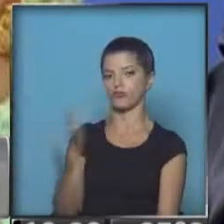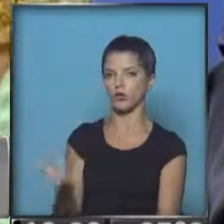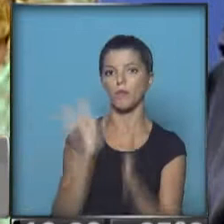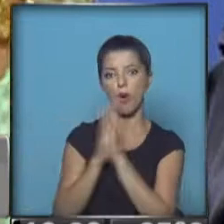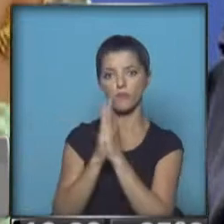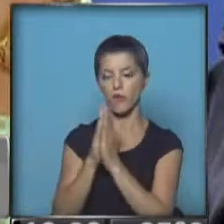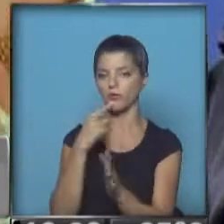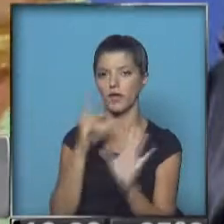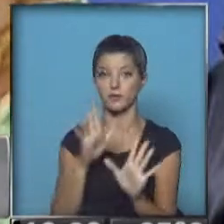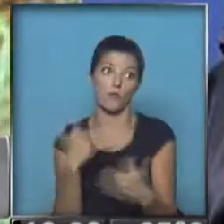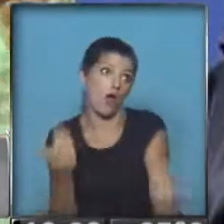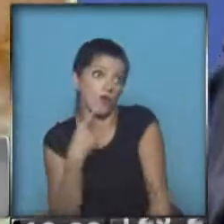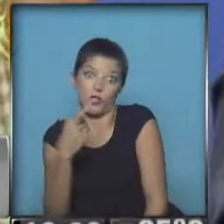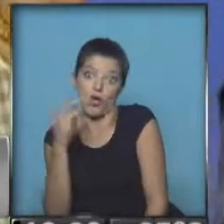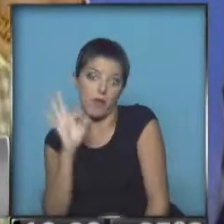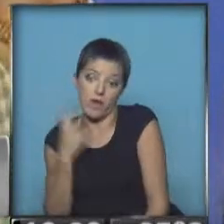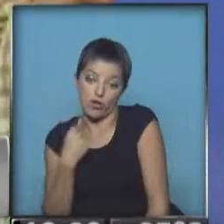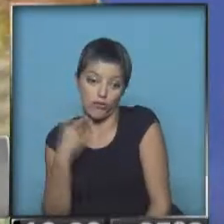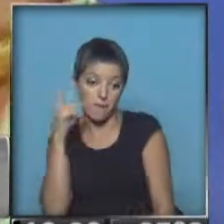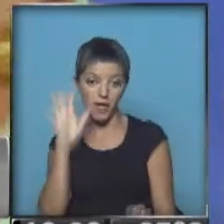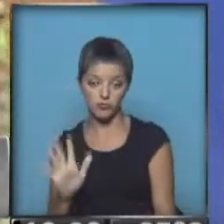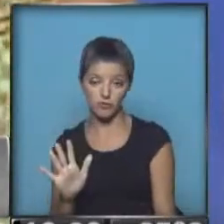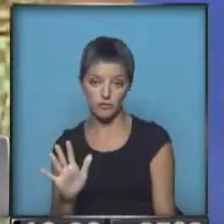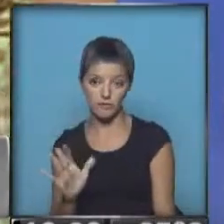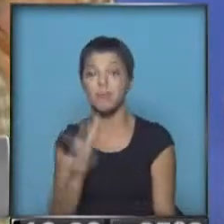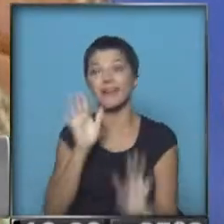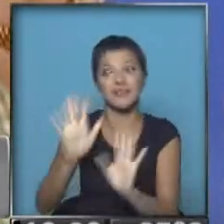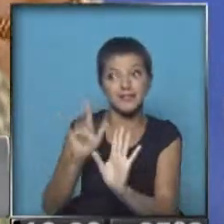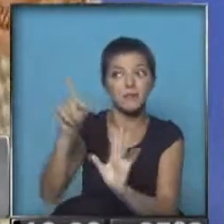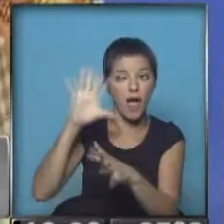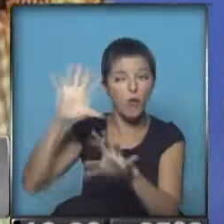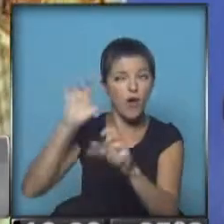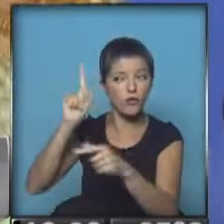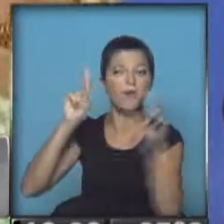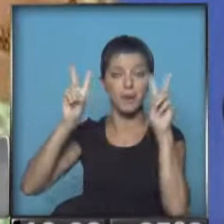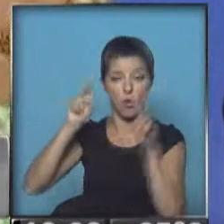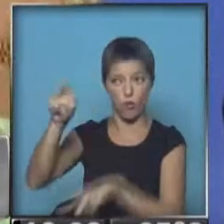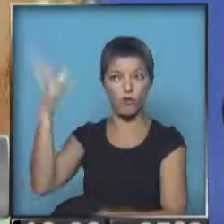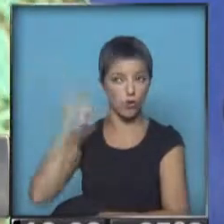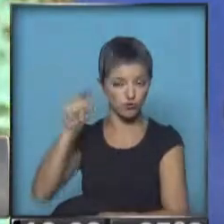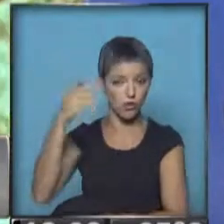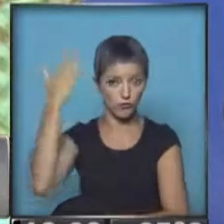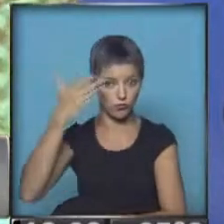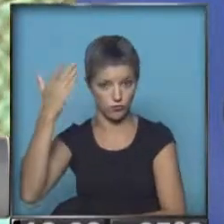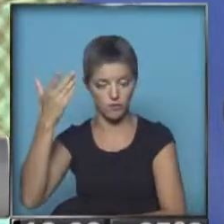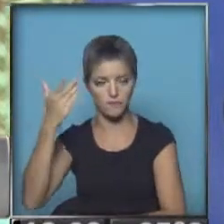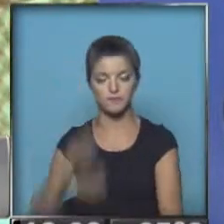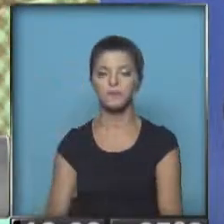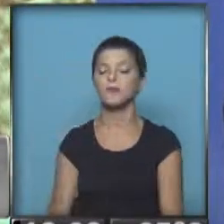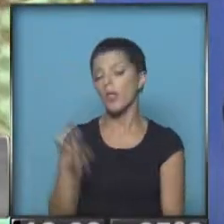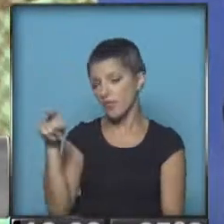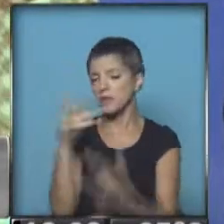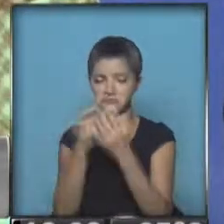favor, no digas eso. Bueno, te digo lo que me parece, le digo, viste, me parece eso. Y de ahí nos fuimos al